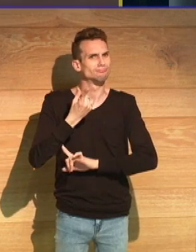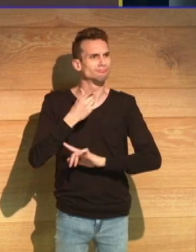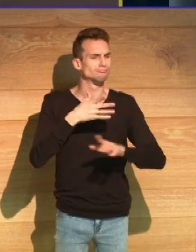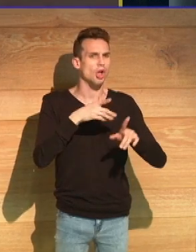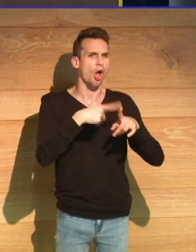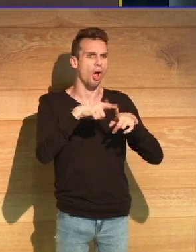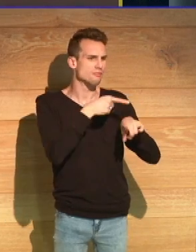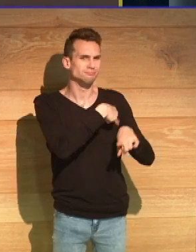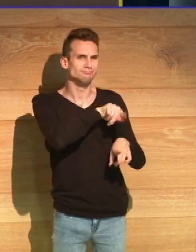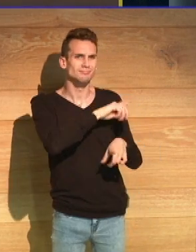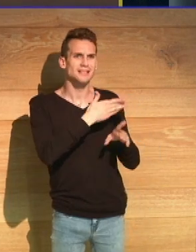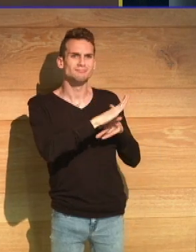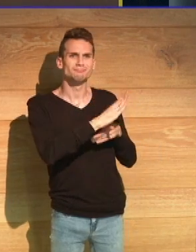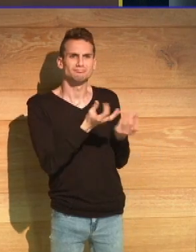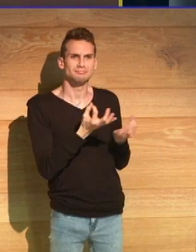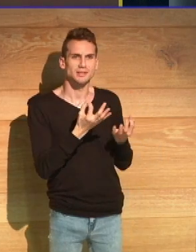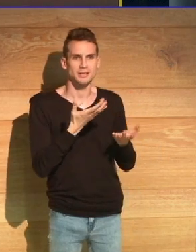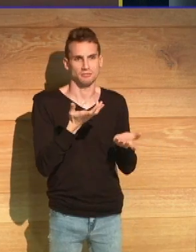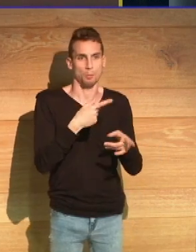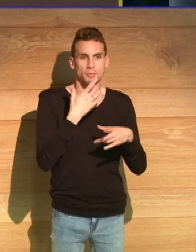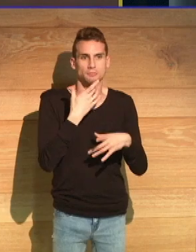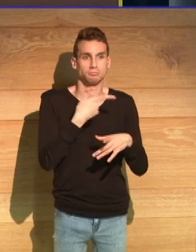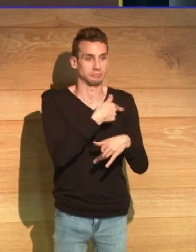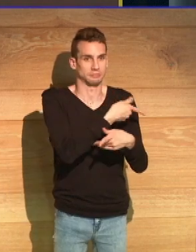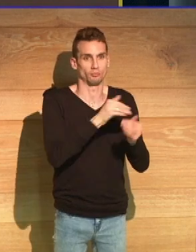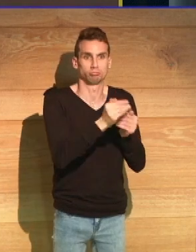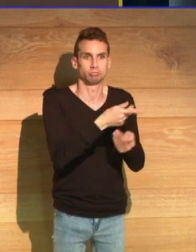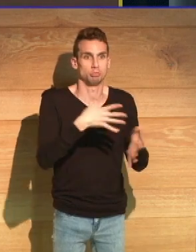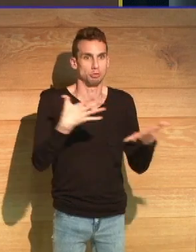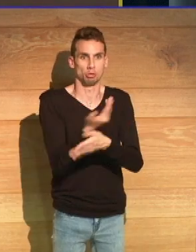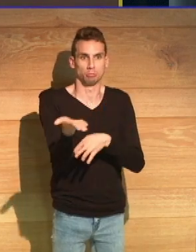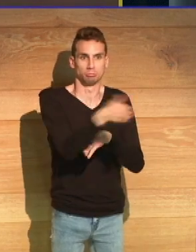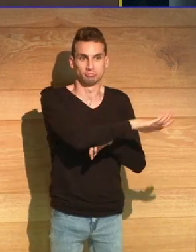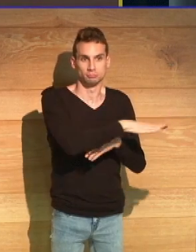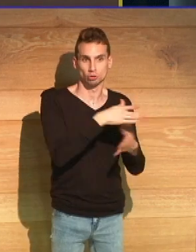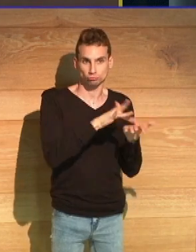decir vamos a morir todos, ¿no? Es que es más,